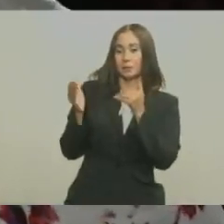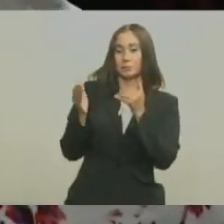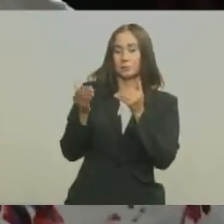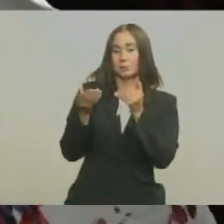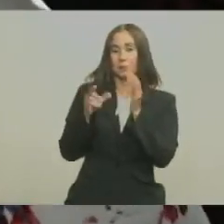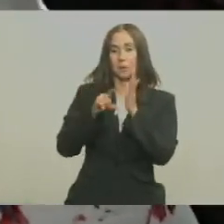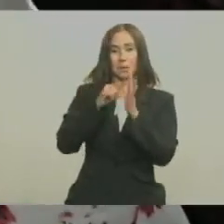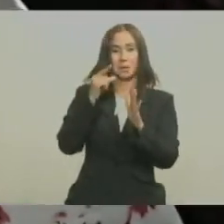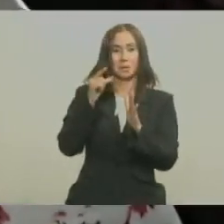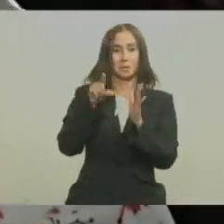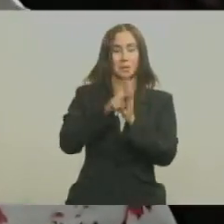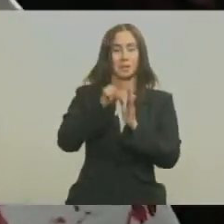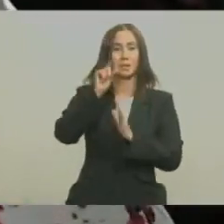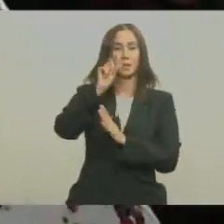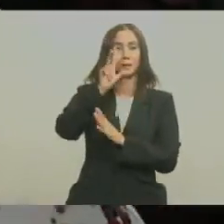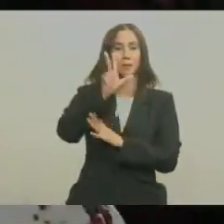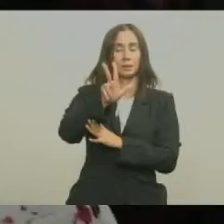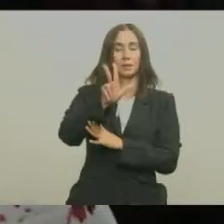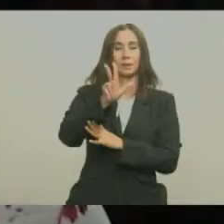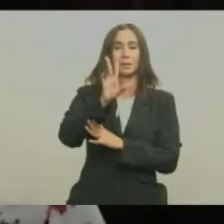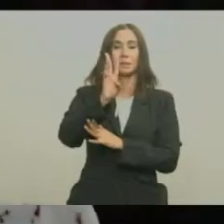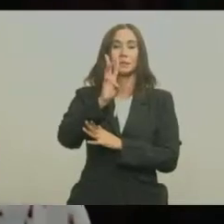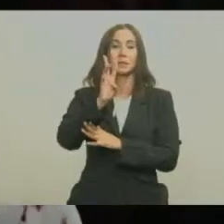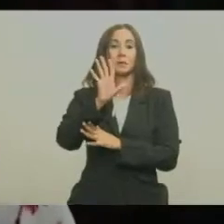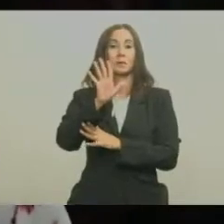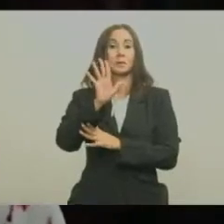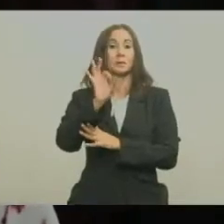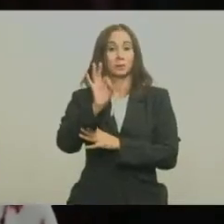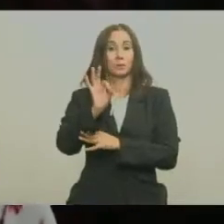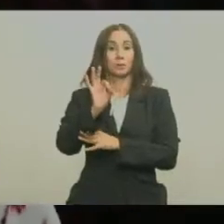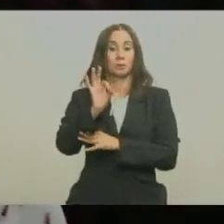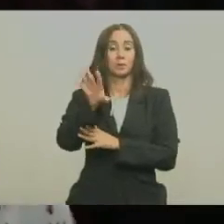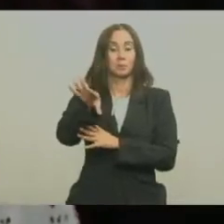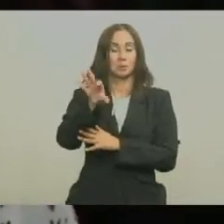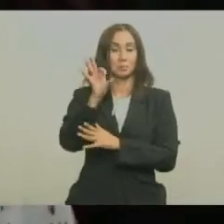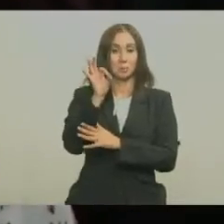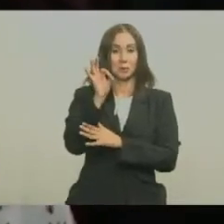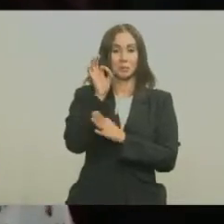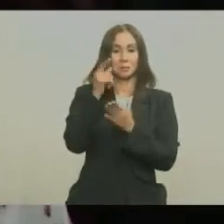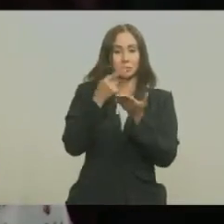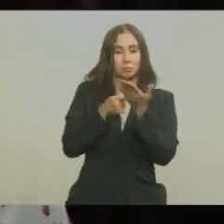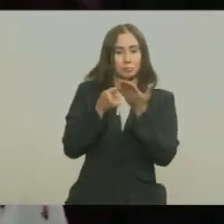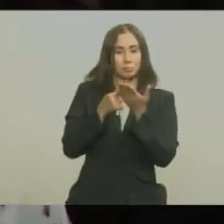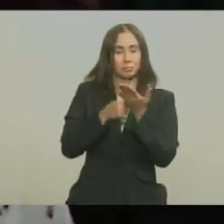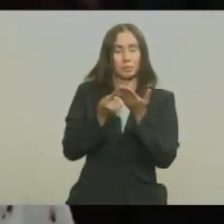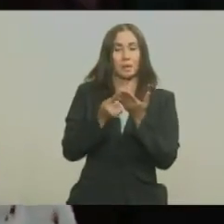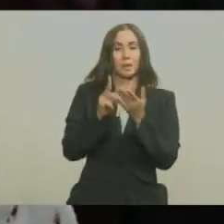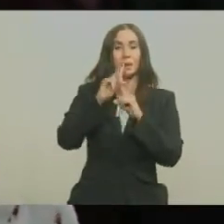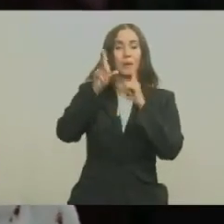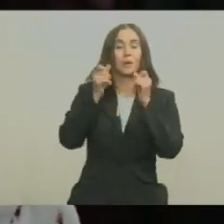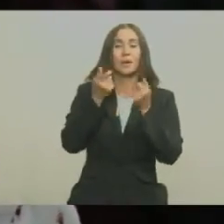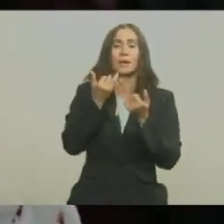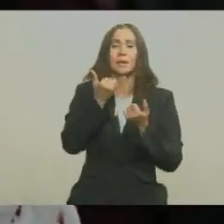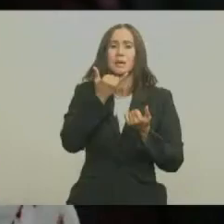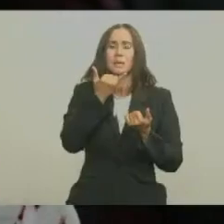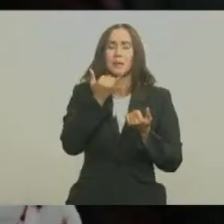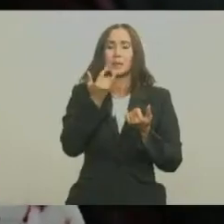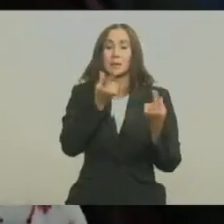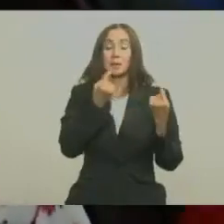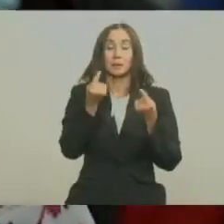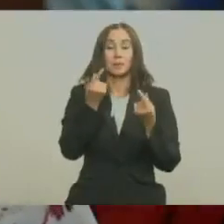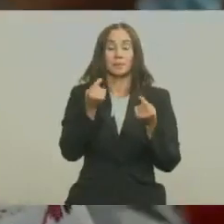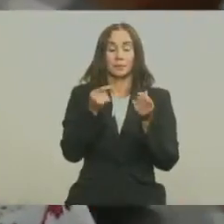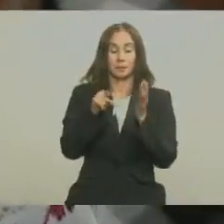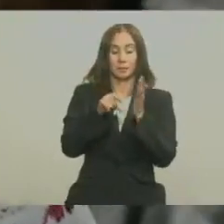la ley 3, la 659, serán tomadas en cuenta. Queremos saber qué va a pasar con lo que establece el